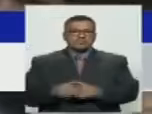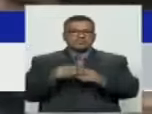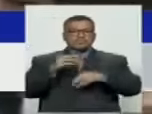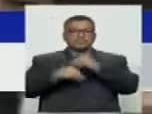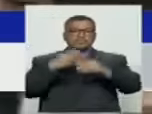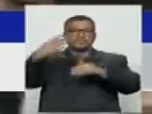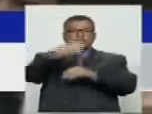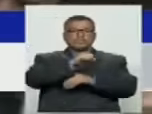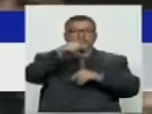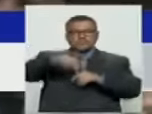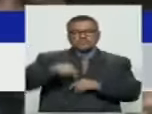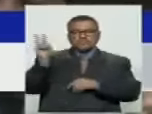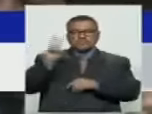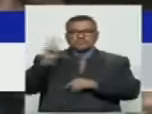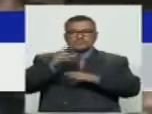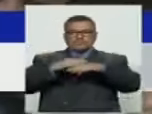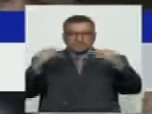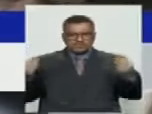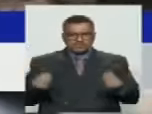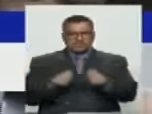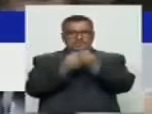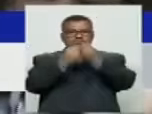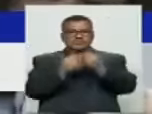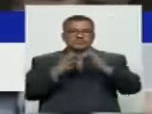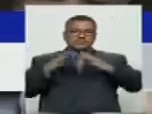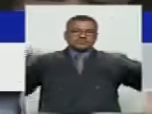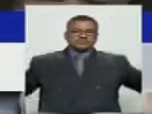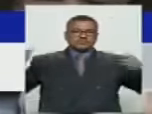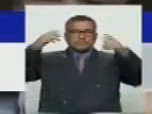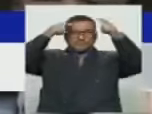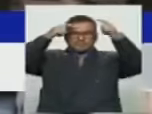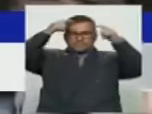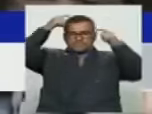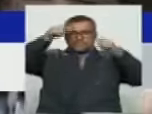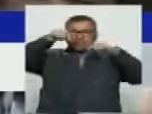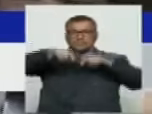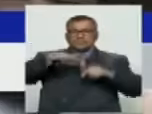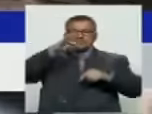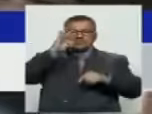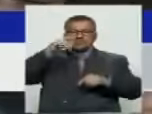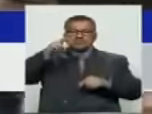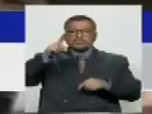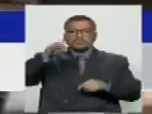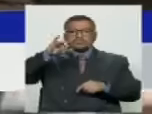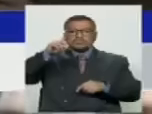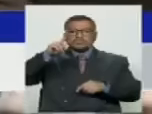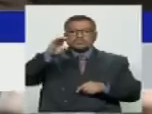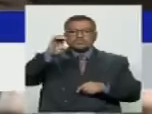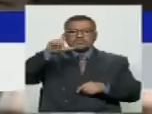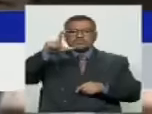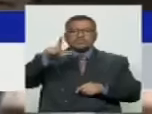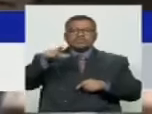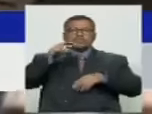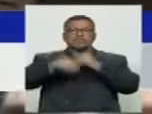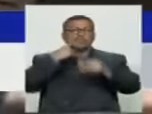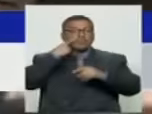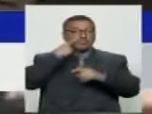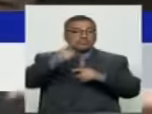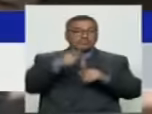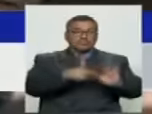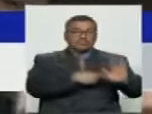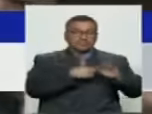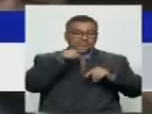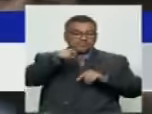que logramos en Venezuela junto al gigante Hugo Chávez y Fidel Castro. Eso lo vimos